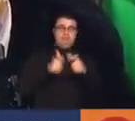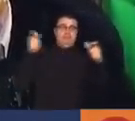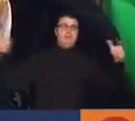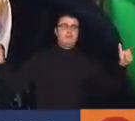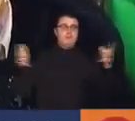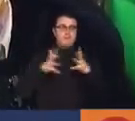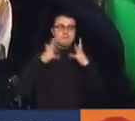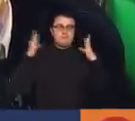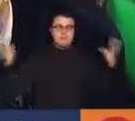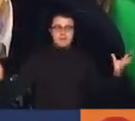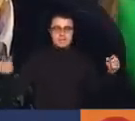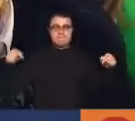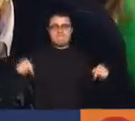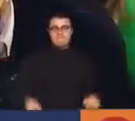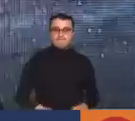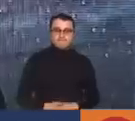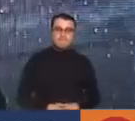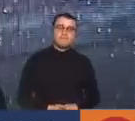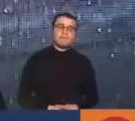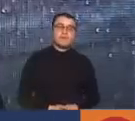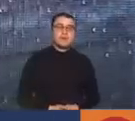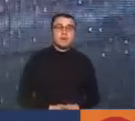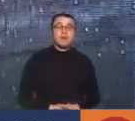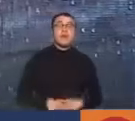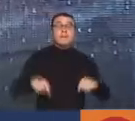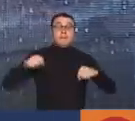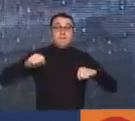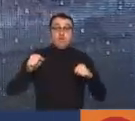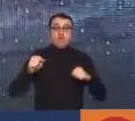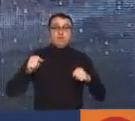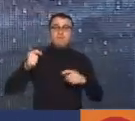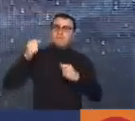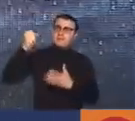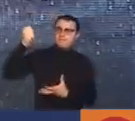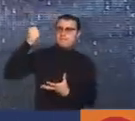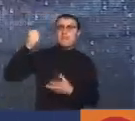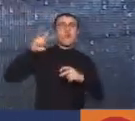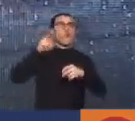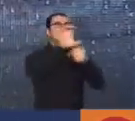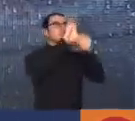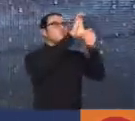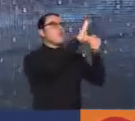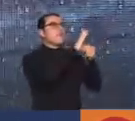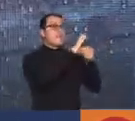Como la ciudad tiene más billete que las otras ciudades, casi que esos problemas